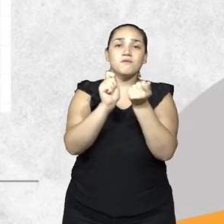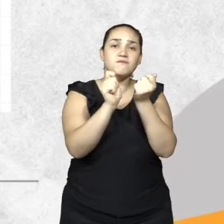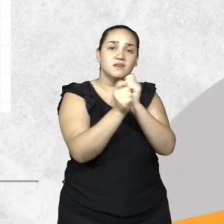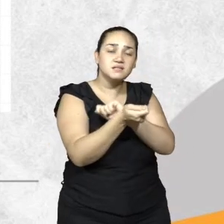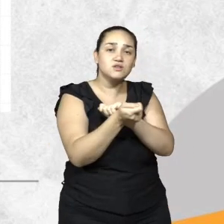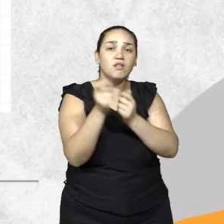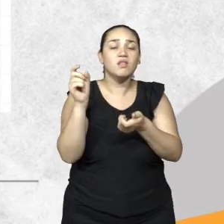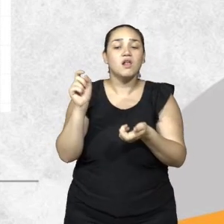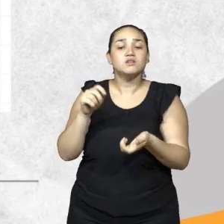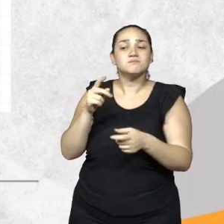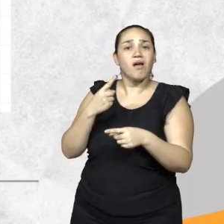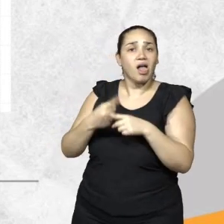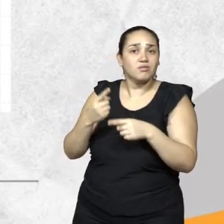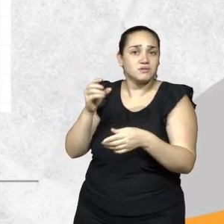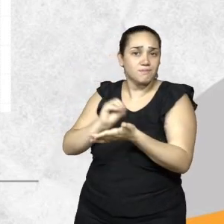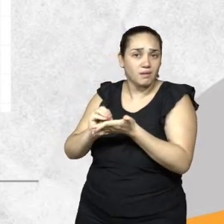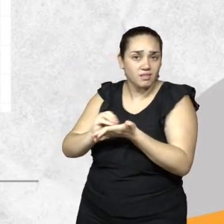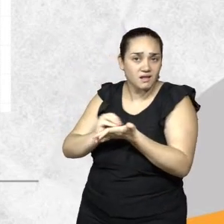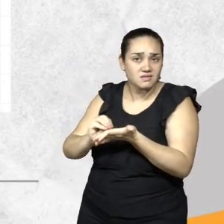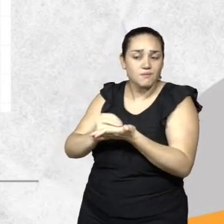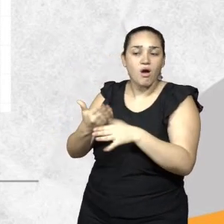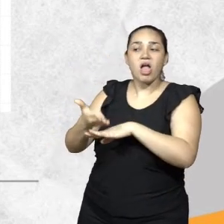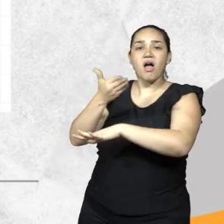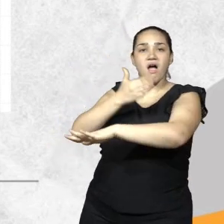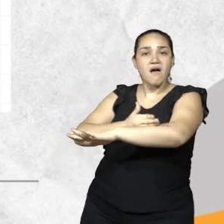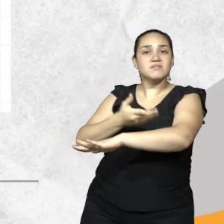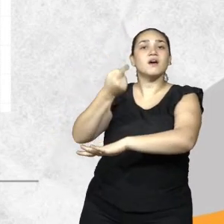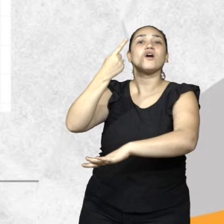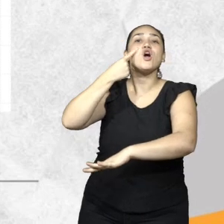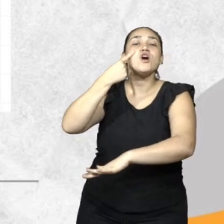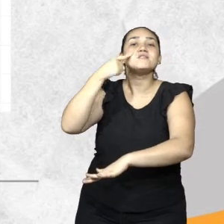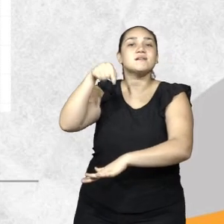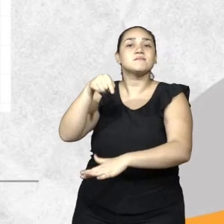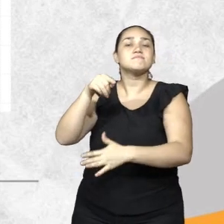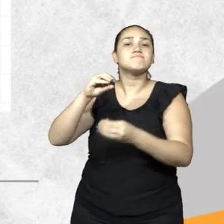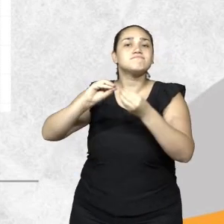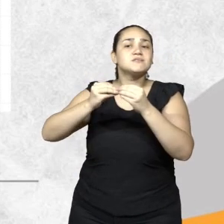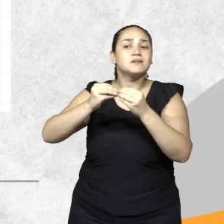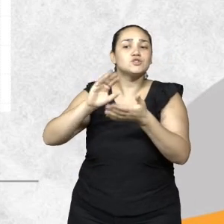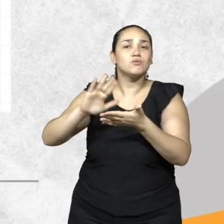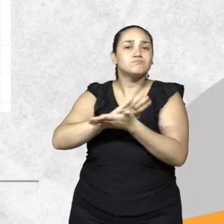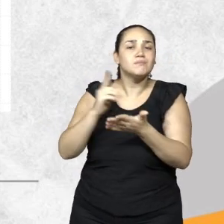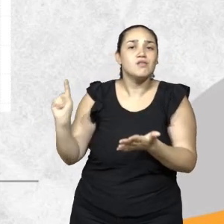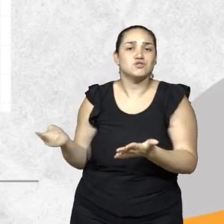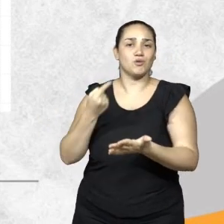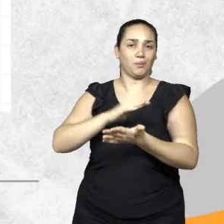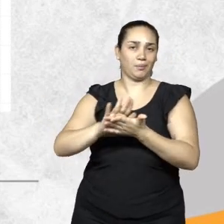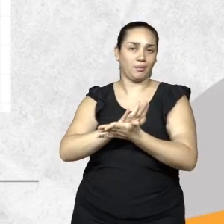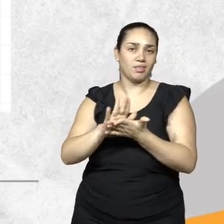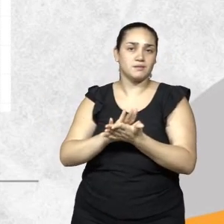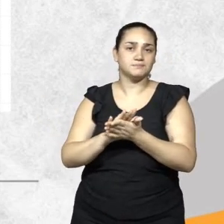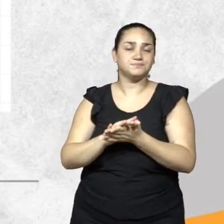actos administrativos otorgados antes de que se tuviera conocimiento de un hecho sobreviniente. Por